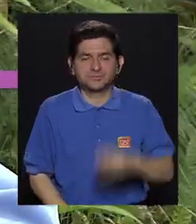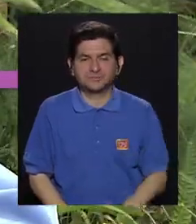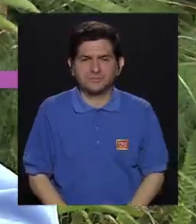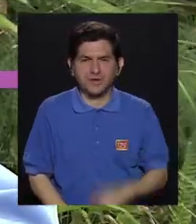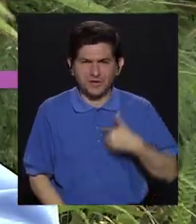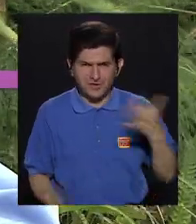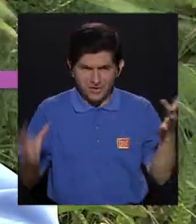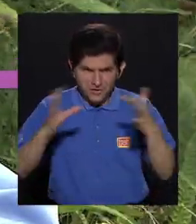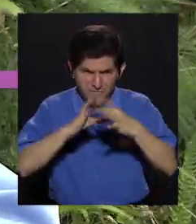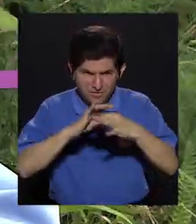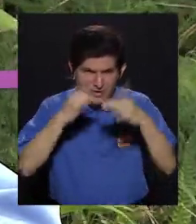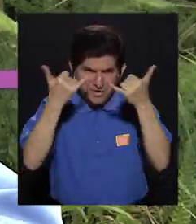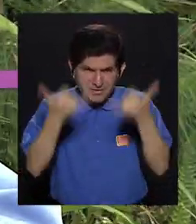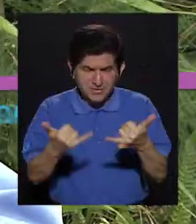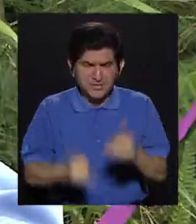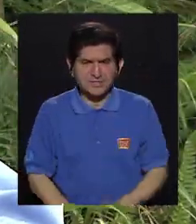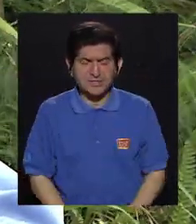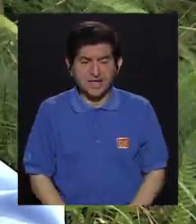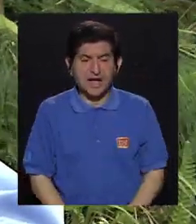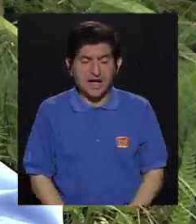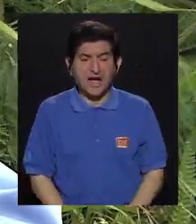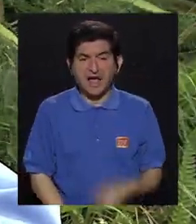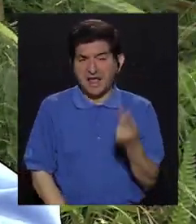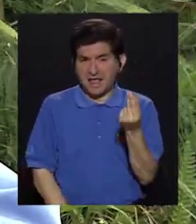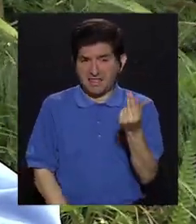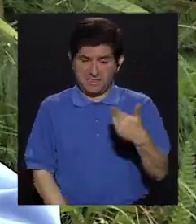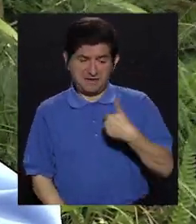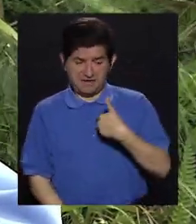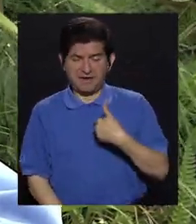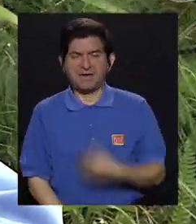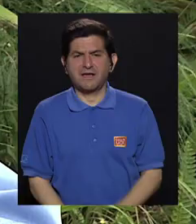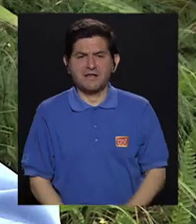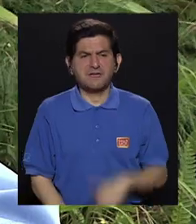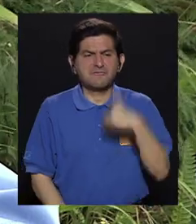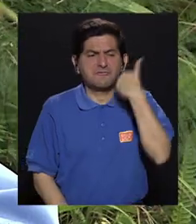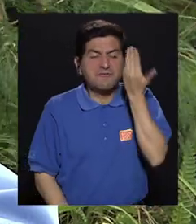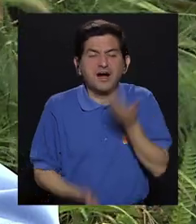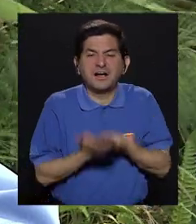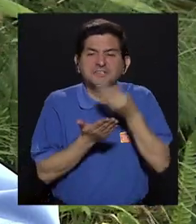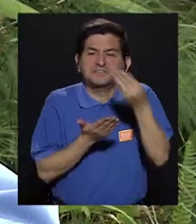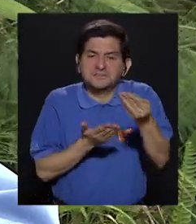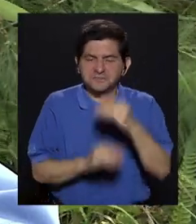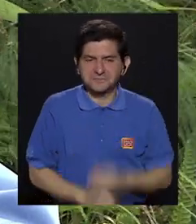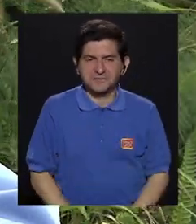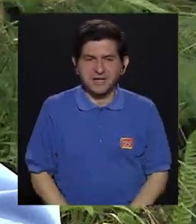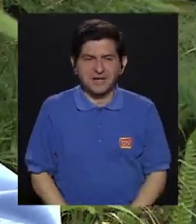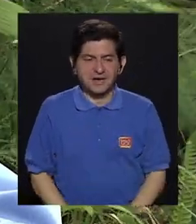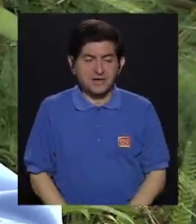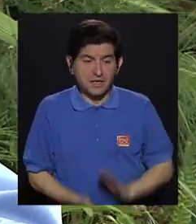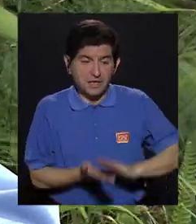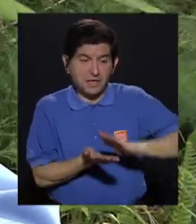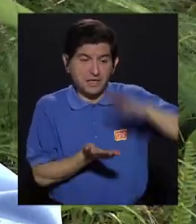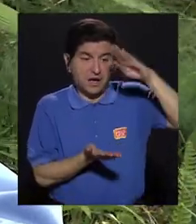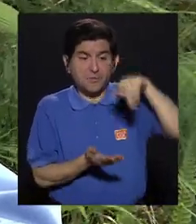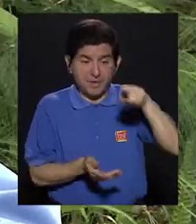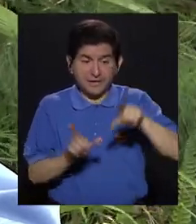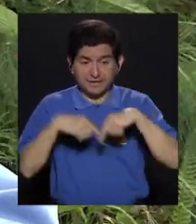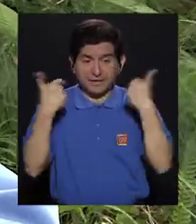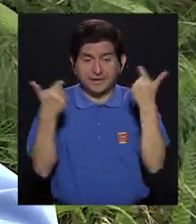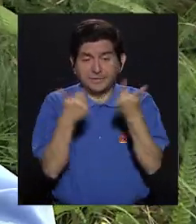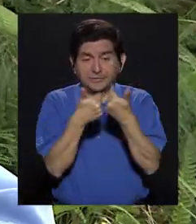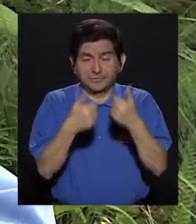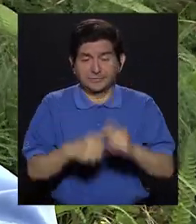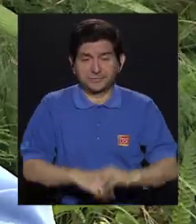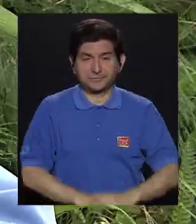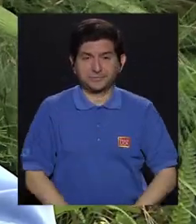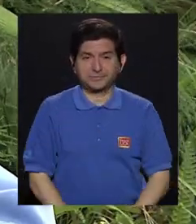mucho a que ya hay un poder adquisitivo, ya hay una facilidad para comprar los cigarrillos y por eso se dispara un poco en este